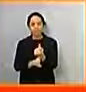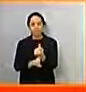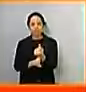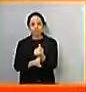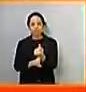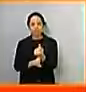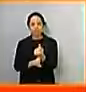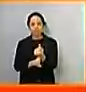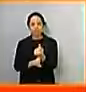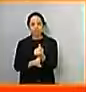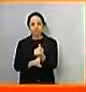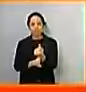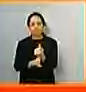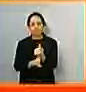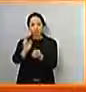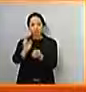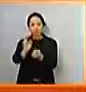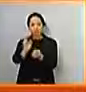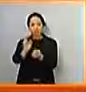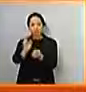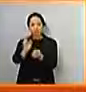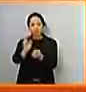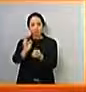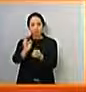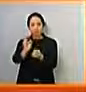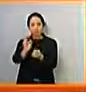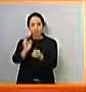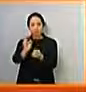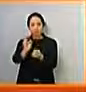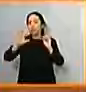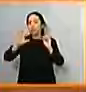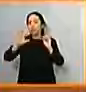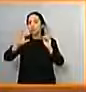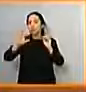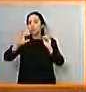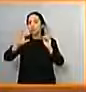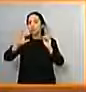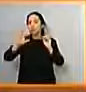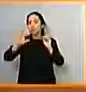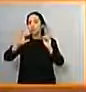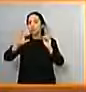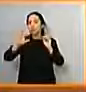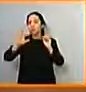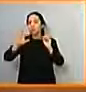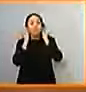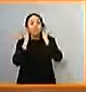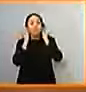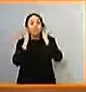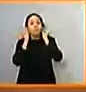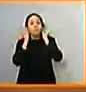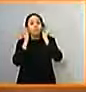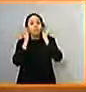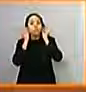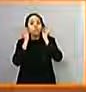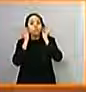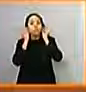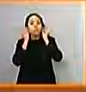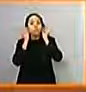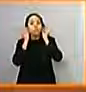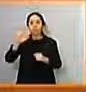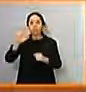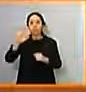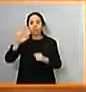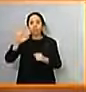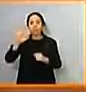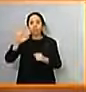Es el 7. Repito, número ganador de la diaria 99 con su símbolo de sueño aretes. Y para más uno es el 99